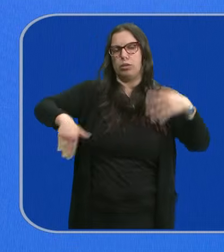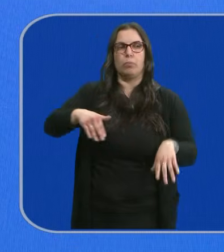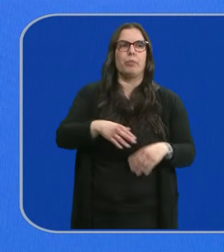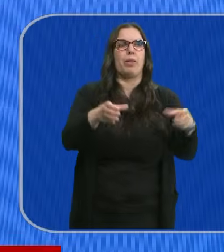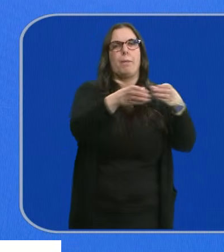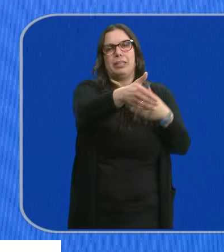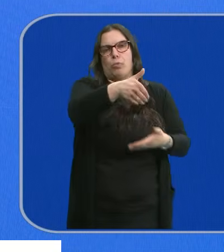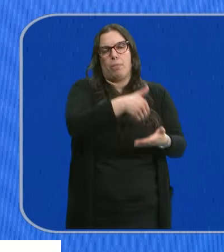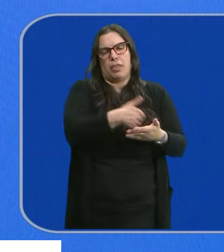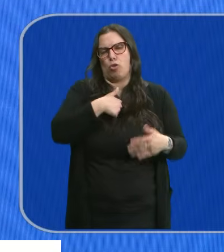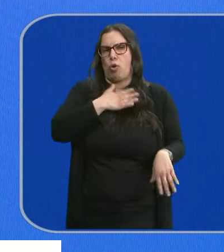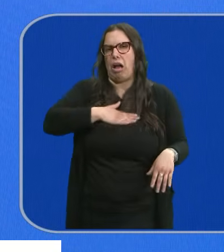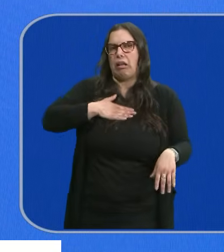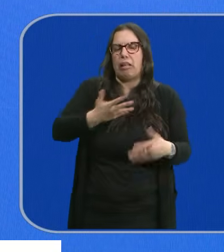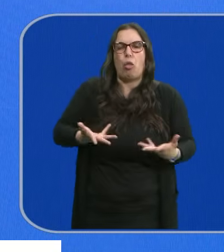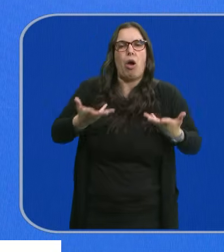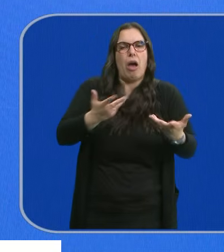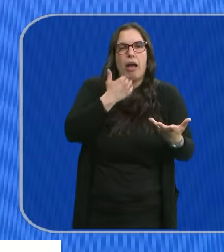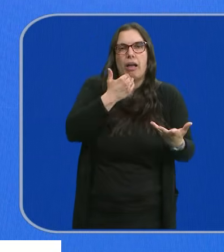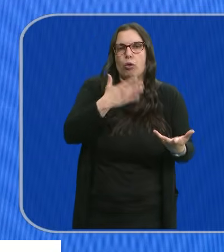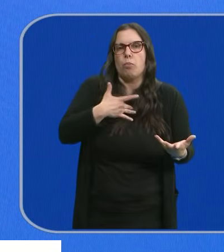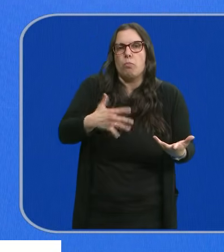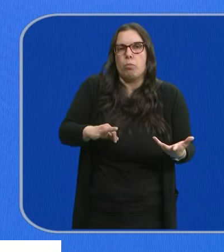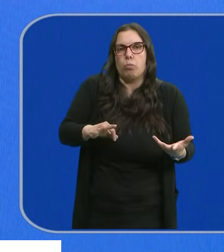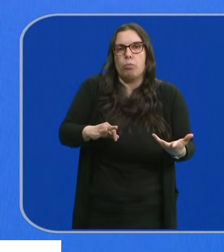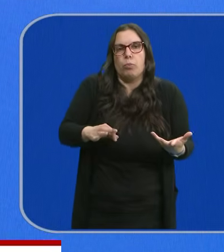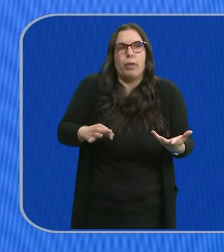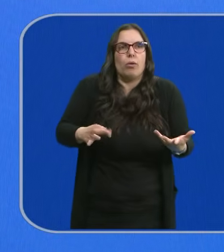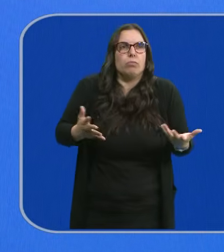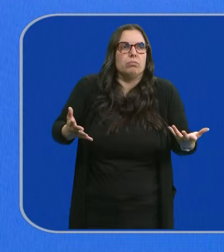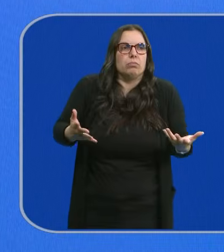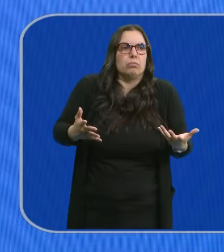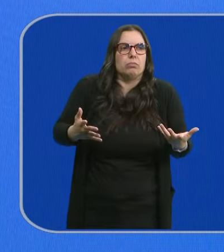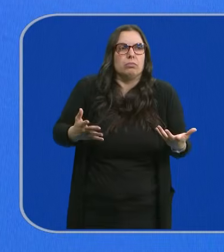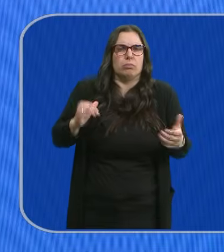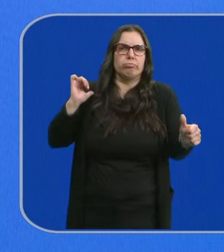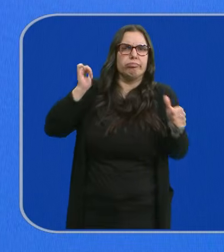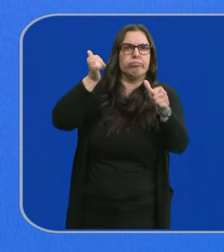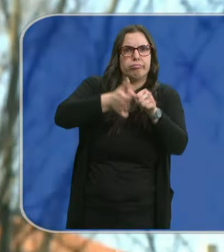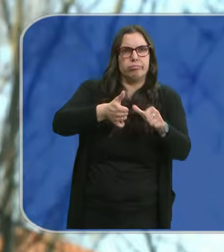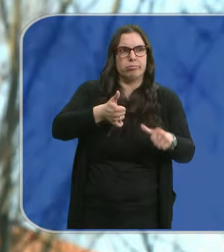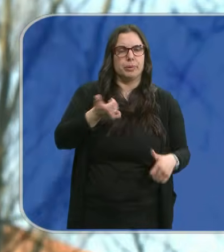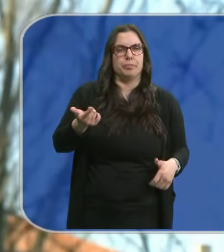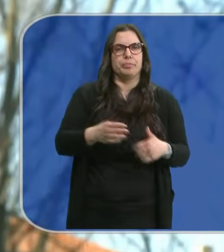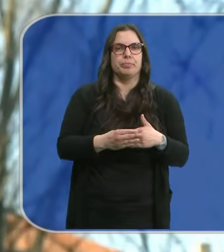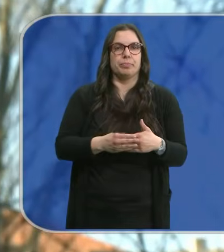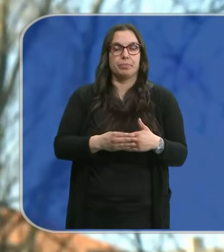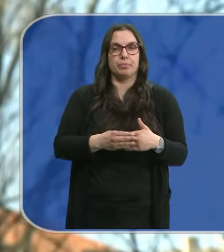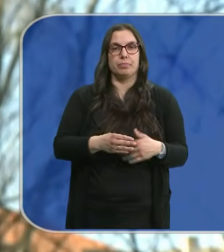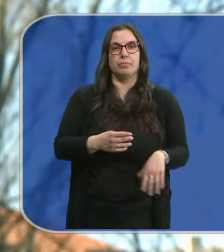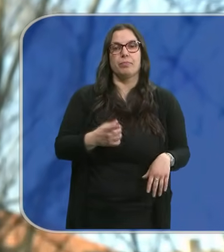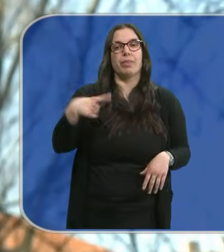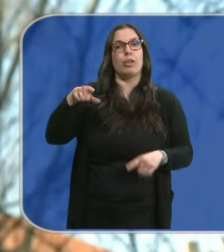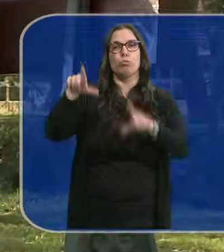y yo encantado que puedo aportar a esta candidatura el bagaje de muchos años. Aunque tengan